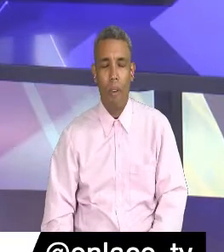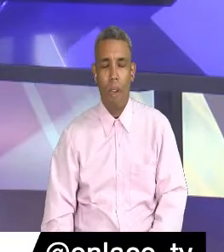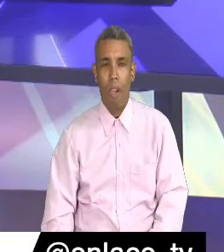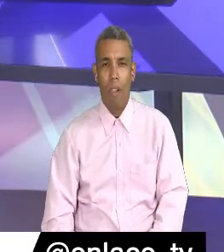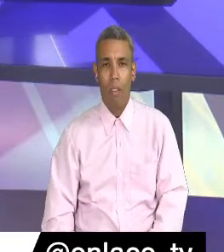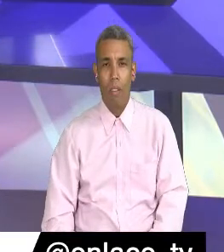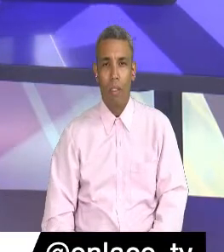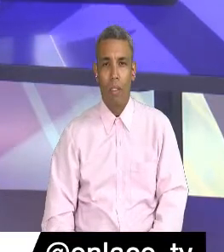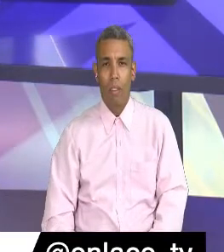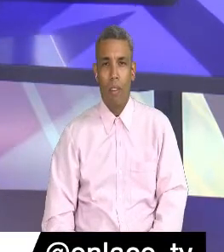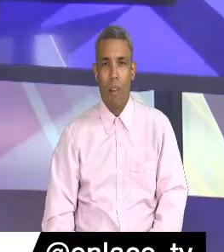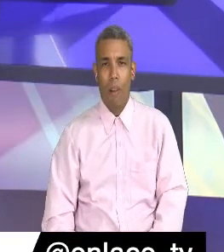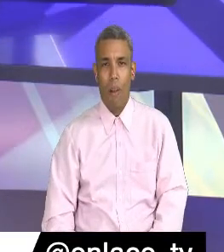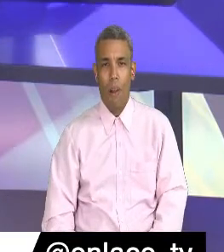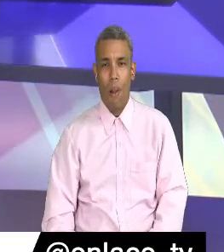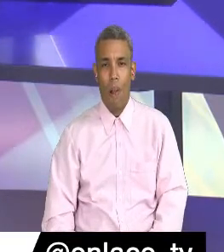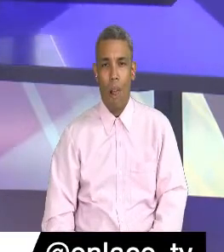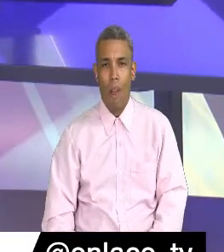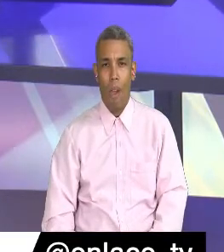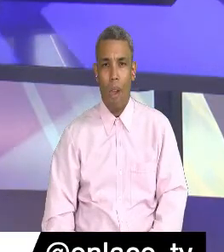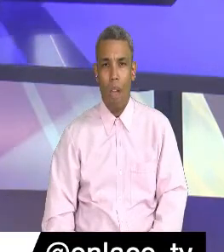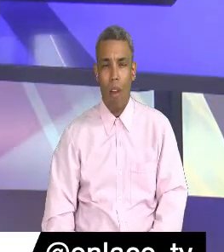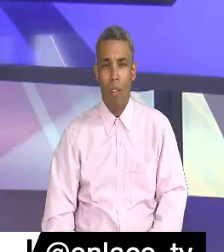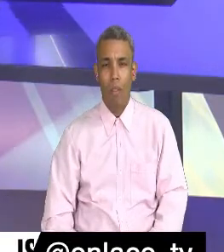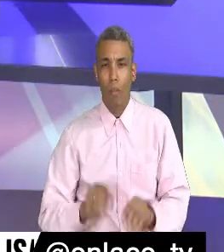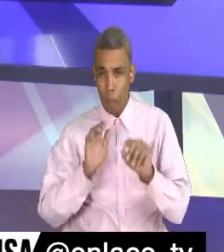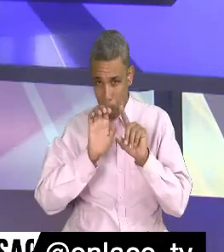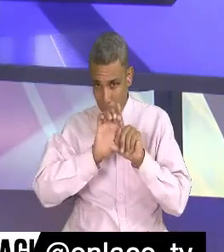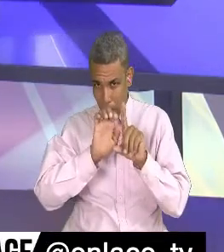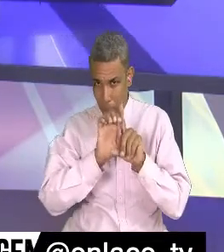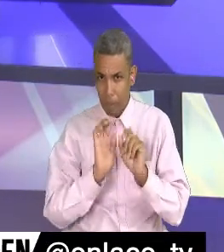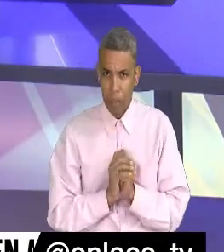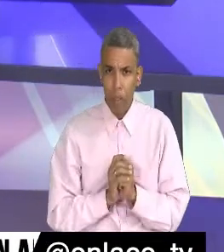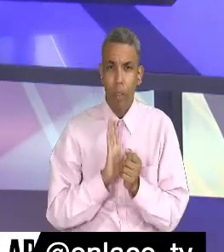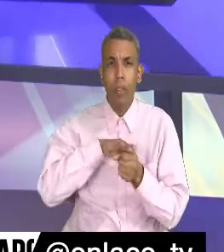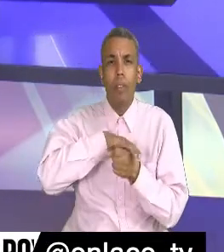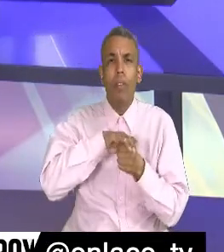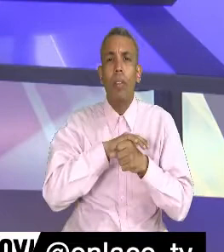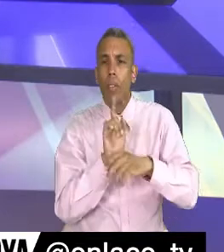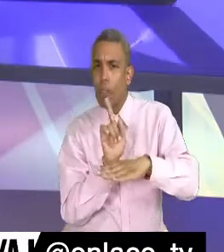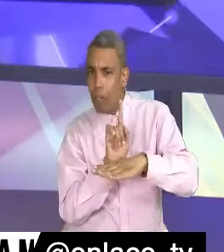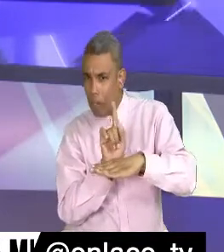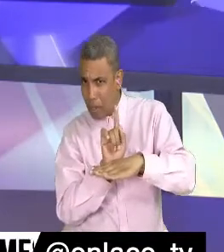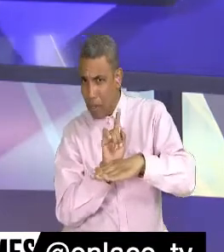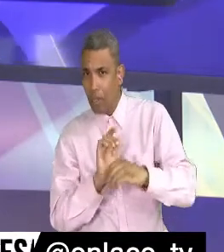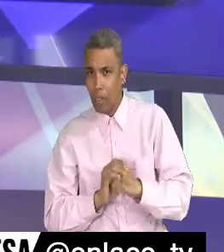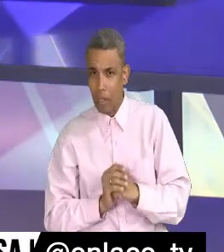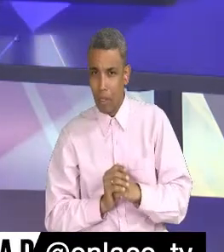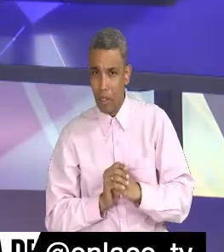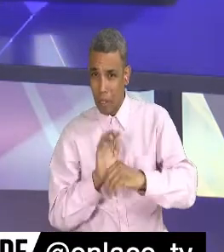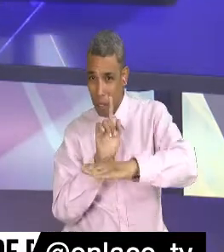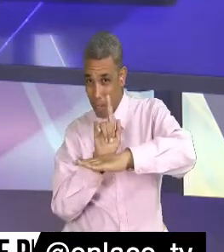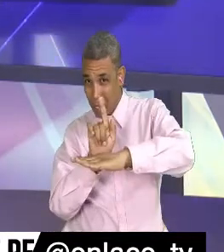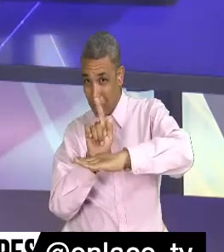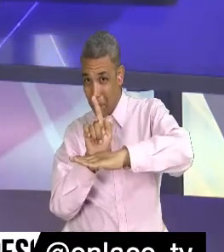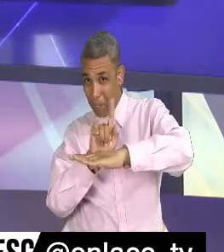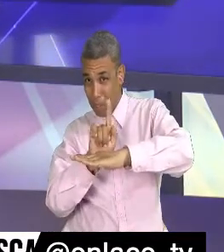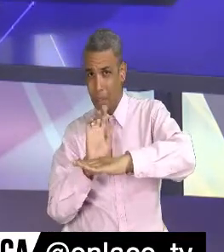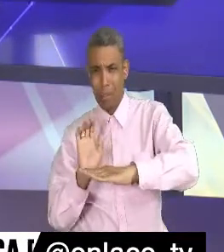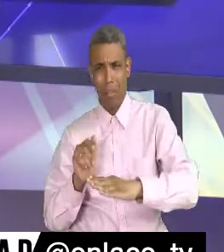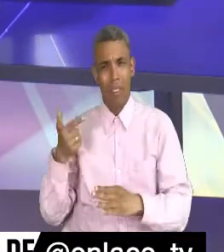Enlace Noticias buscó la versión de los implicados en la disputa en el barrio La Floresta Baja, en donde, como ven, una persona resultó herida en sus